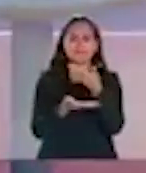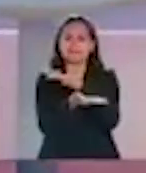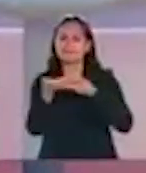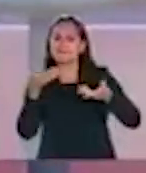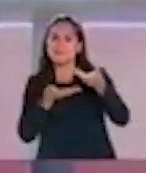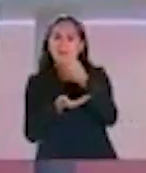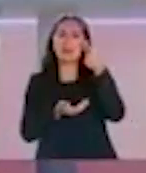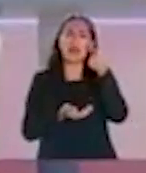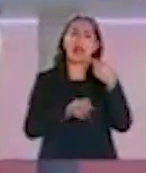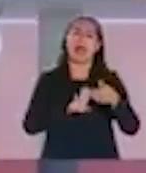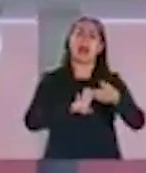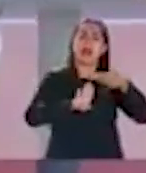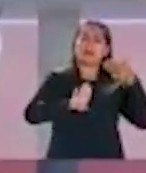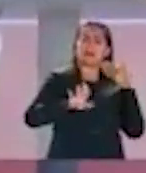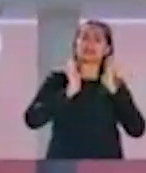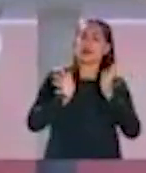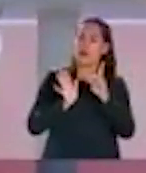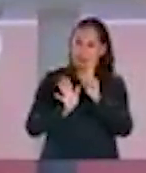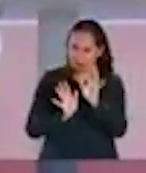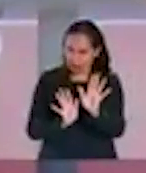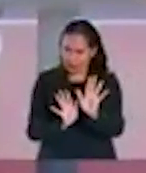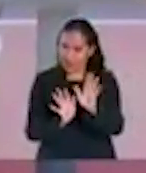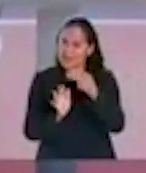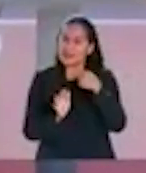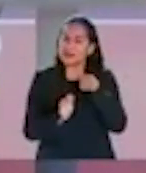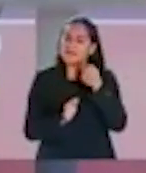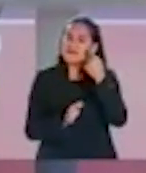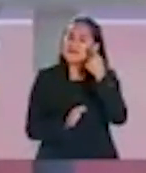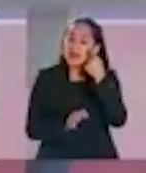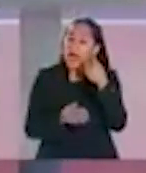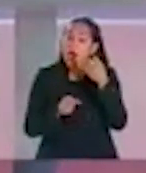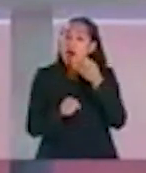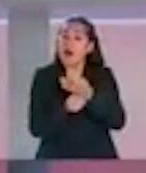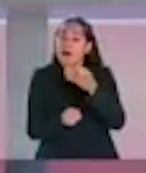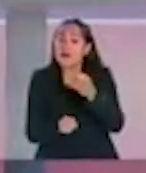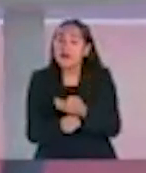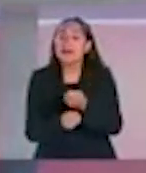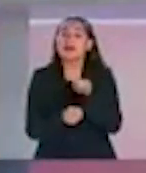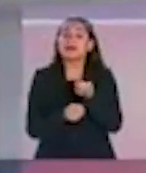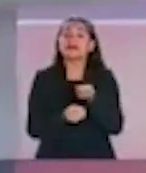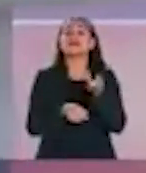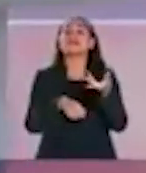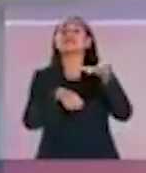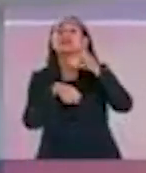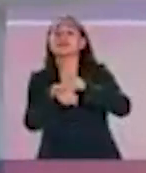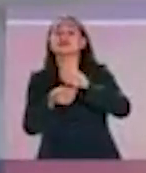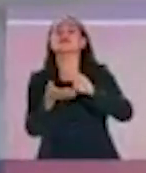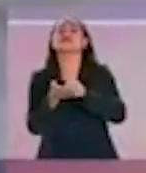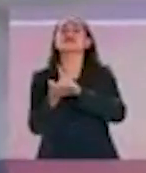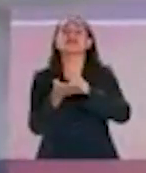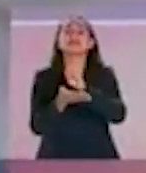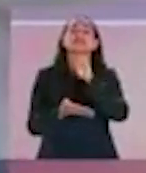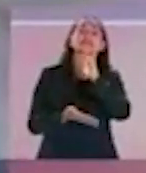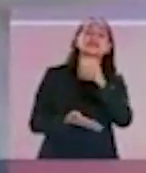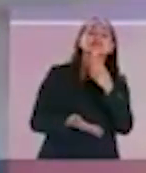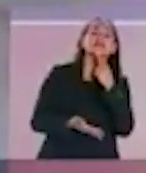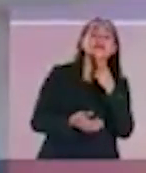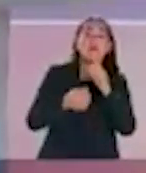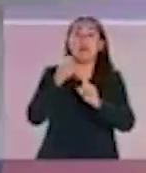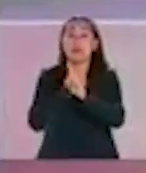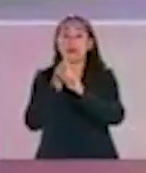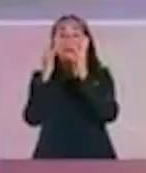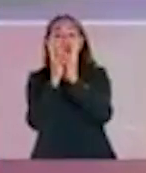ya no creo en lo absoluto que en este momento legalizar una droga vaya a resolver los problemas de violencia